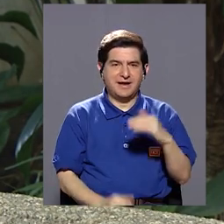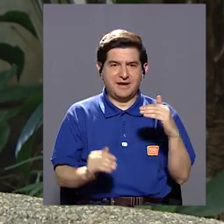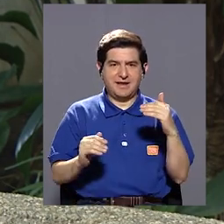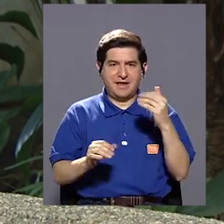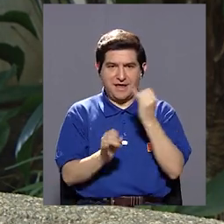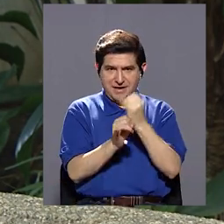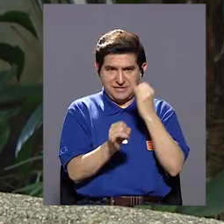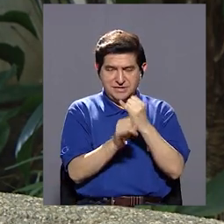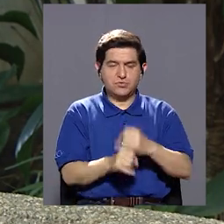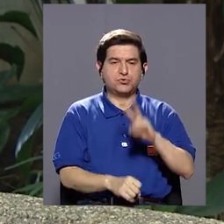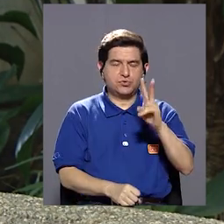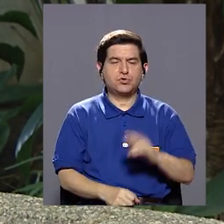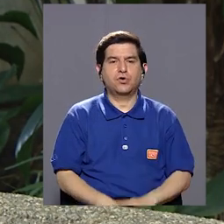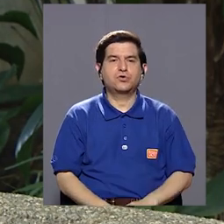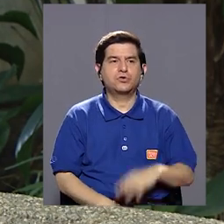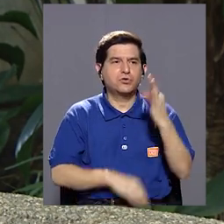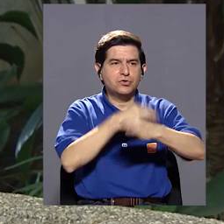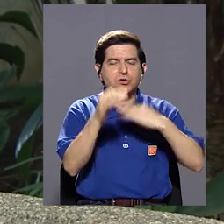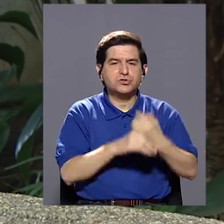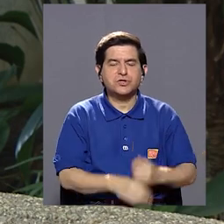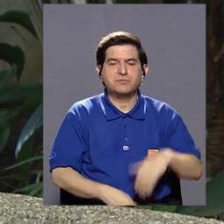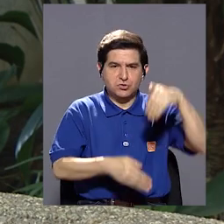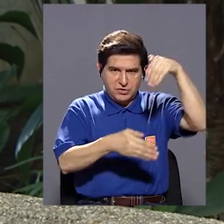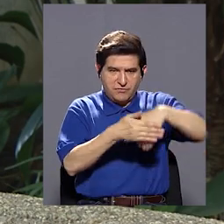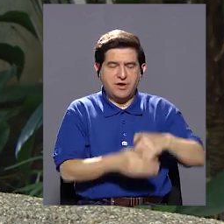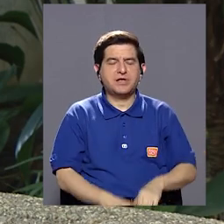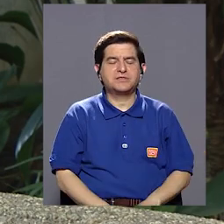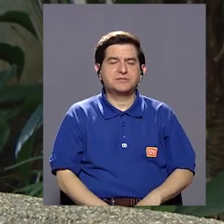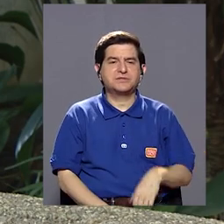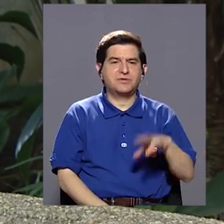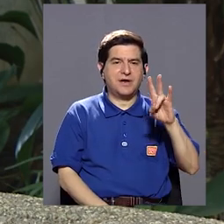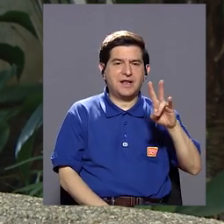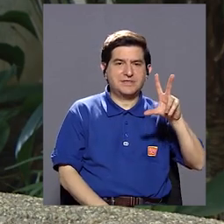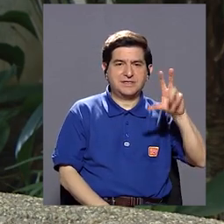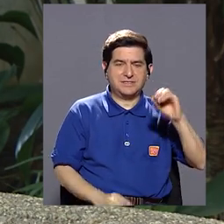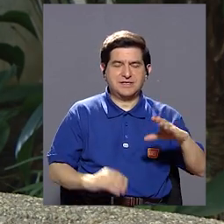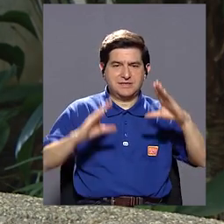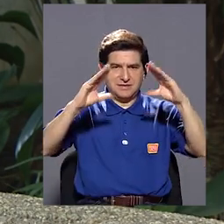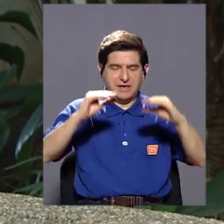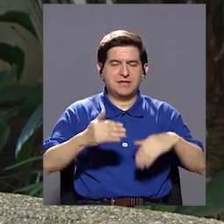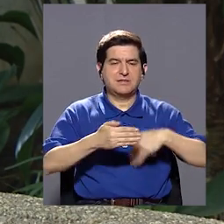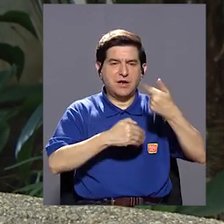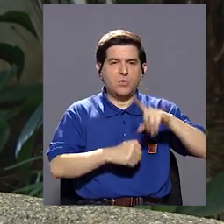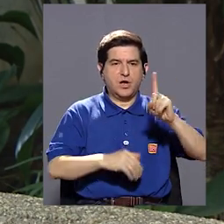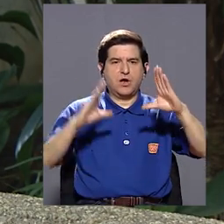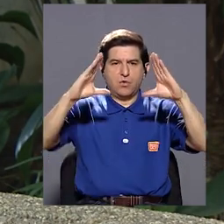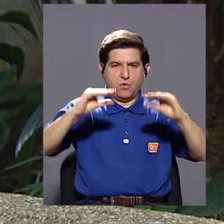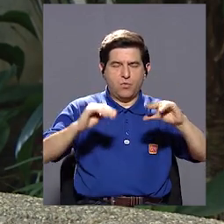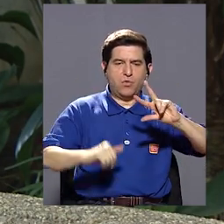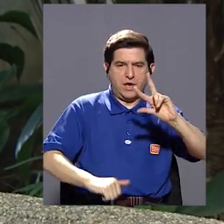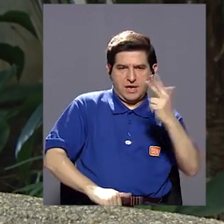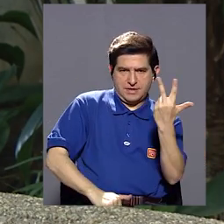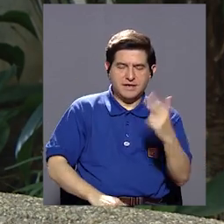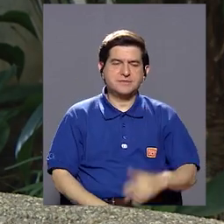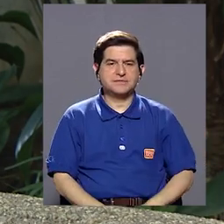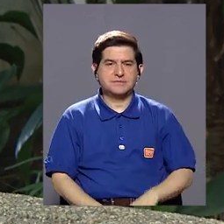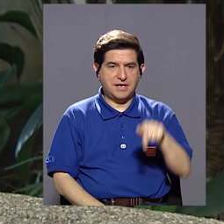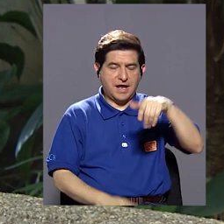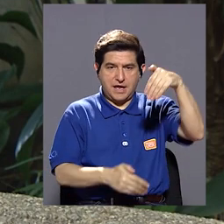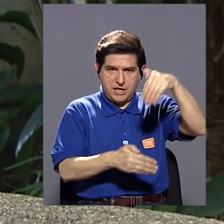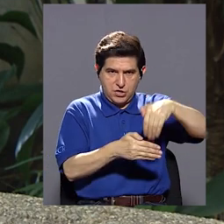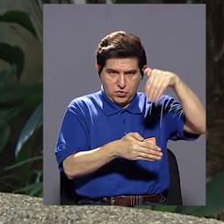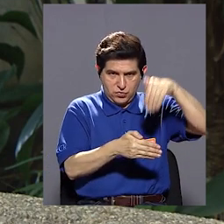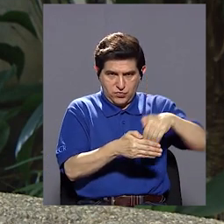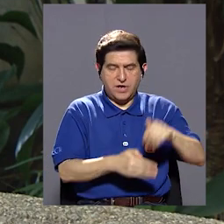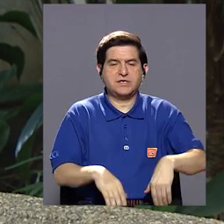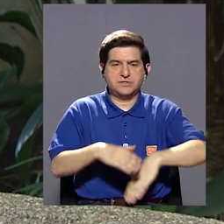ingreso. La primera a las 7:30 de la mañana, la siguiente a la 1 de la tarde, después del almuerzo. Y la tercera tienen que hacer